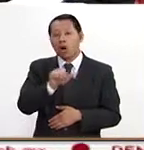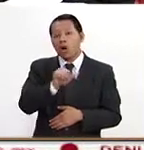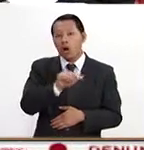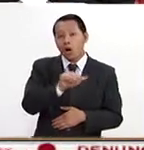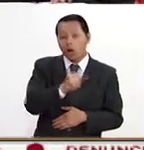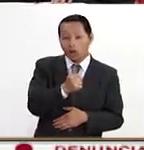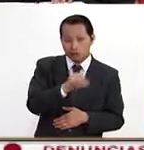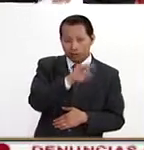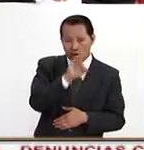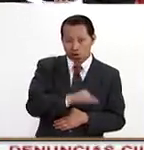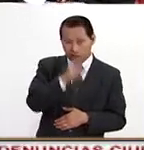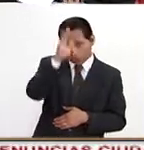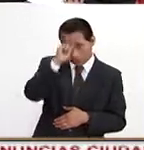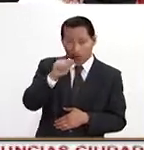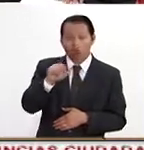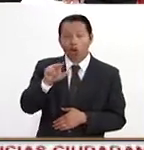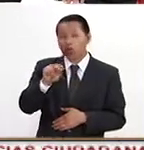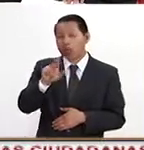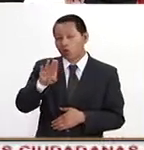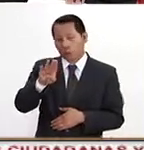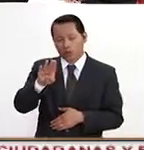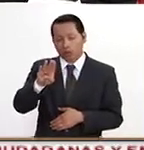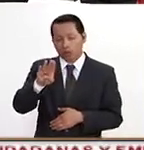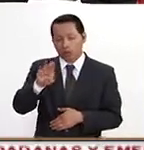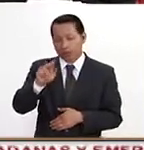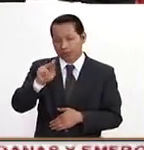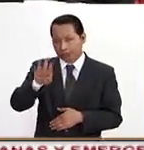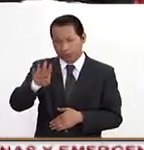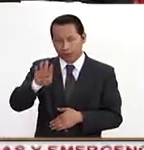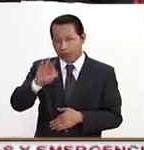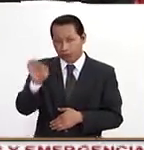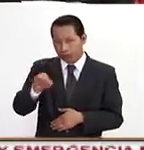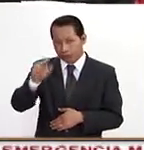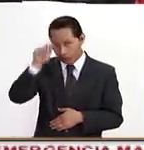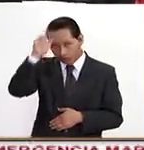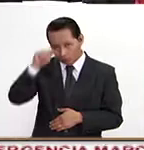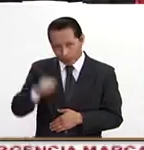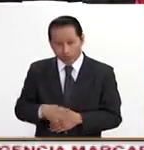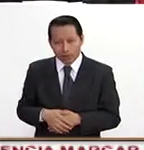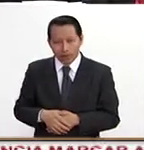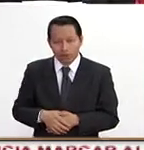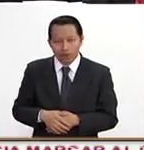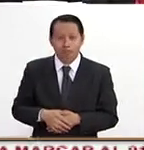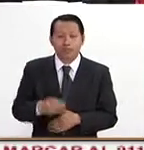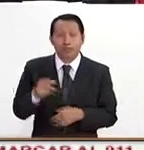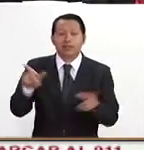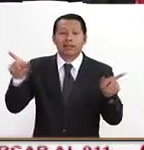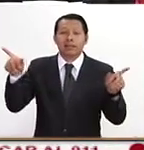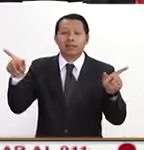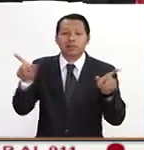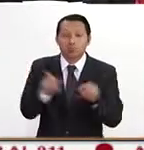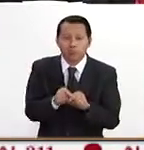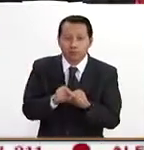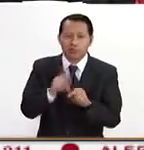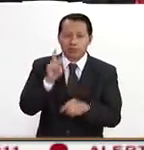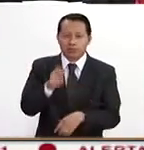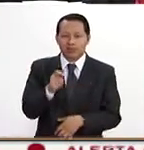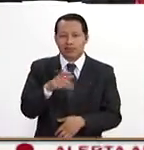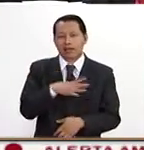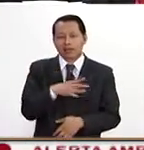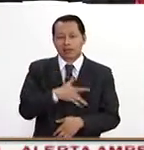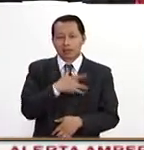por ciento de acuerdo 84 en desacuerdo les diría en resumen me parece que el